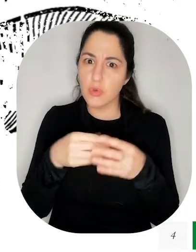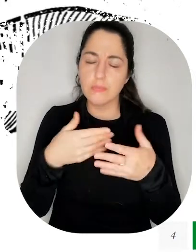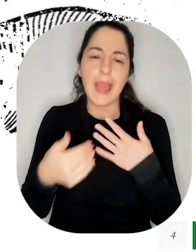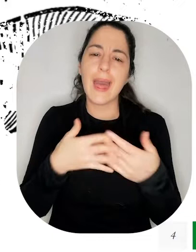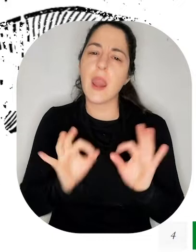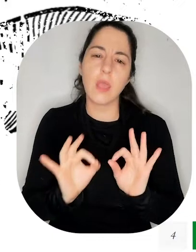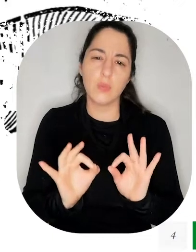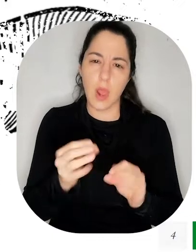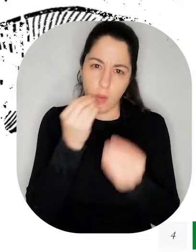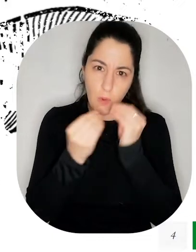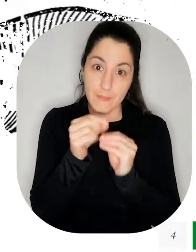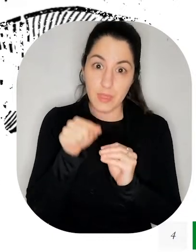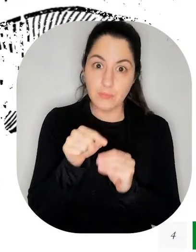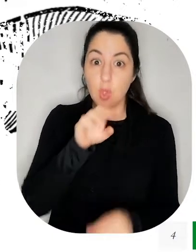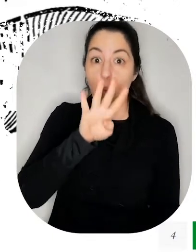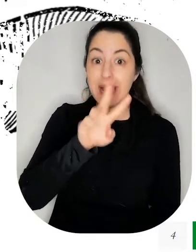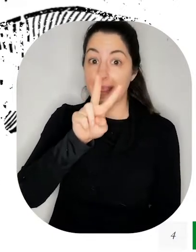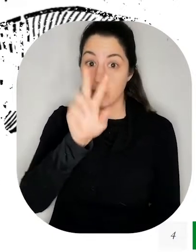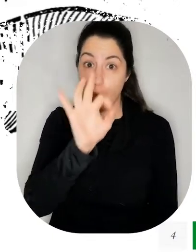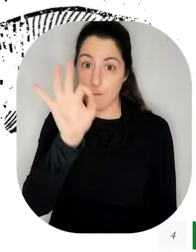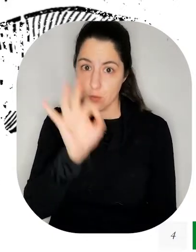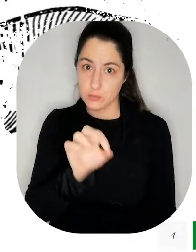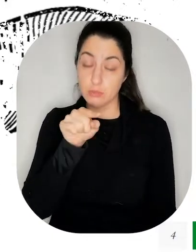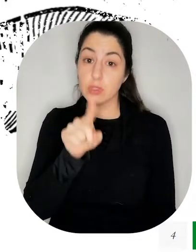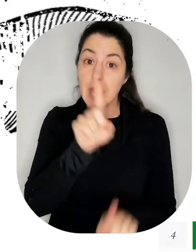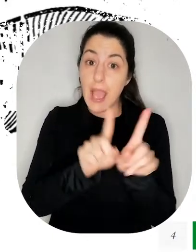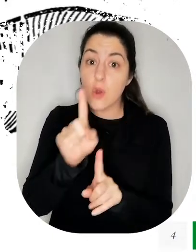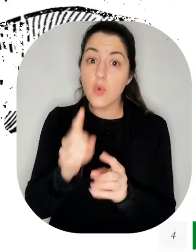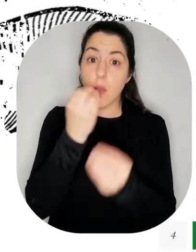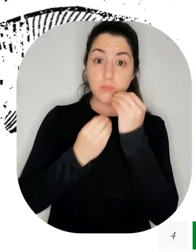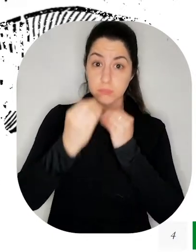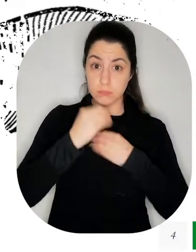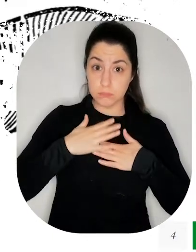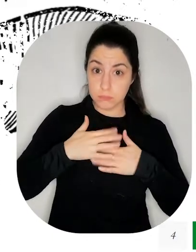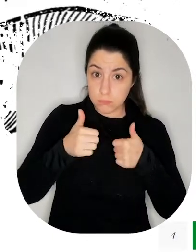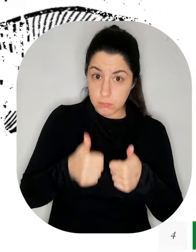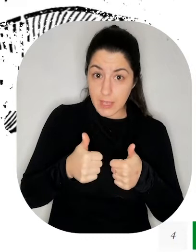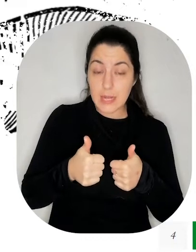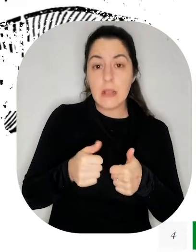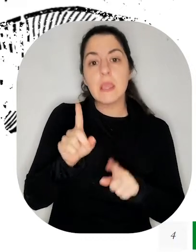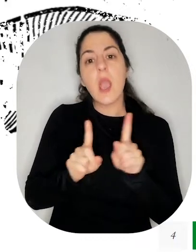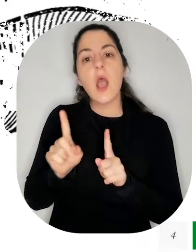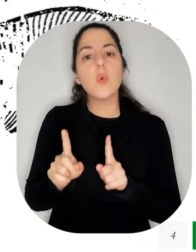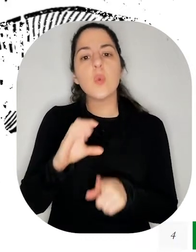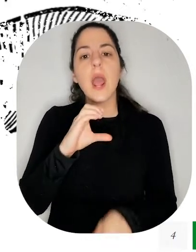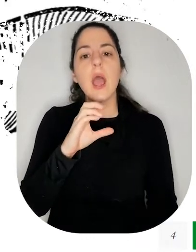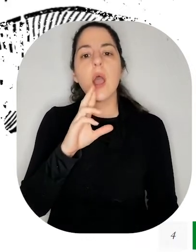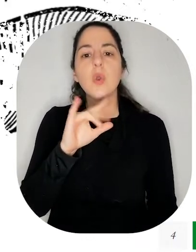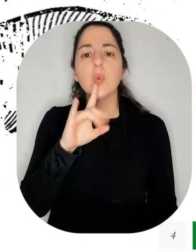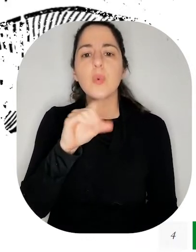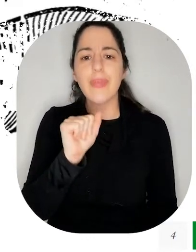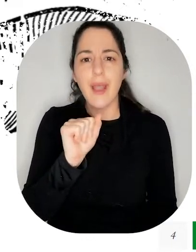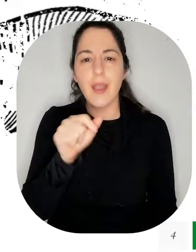azúcares normales que vienen en la comida, tienen 42%, y de estas algunas las digerimos y otras, como lo que se llama la